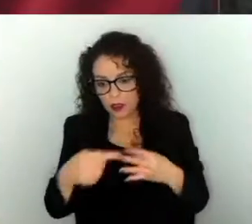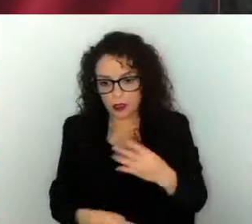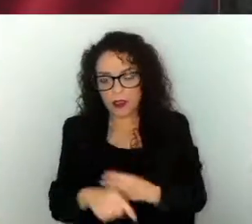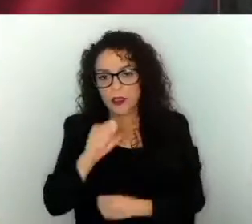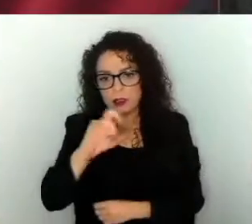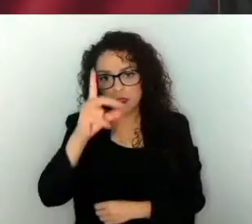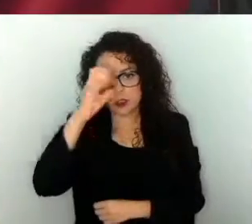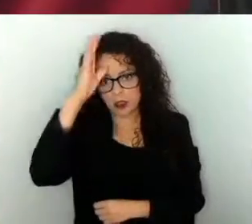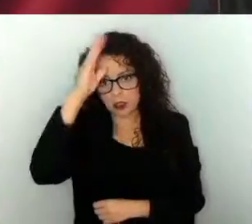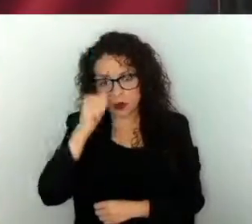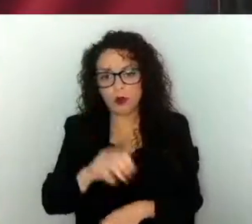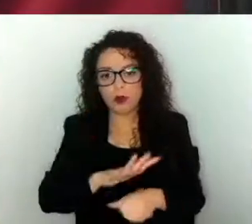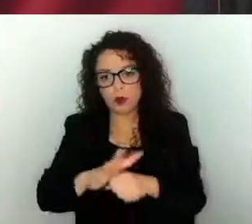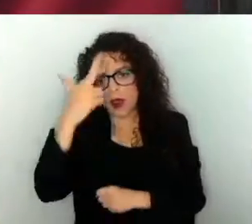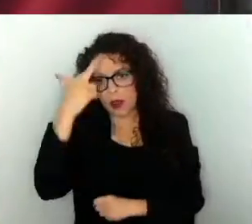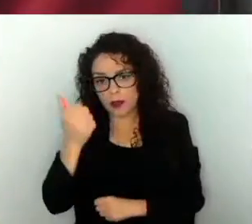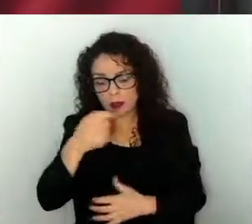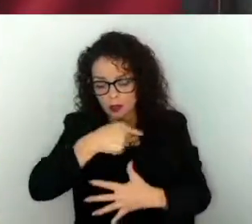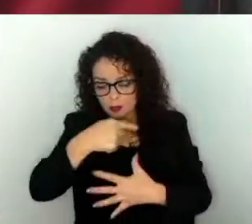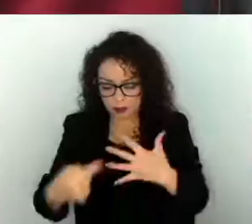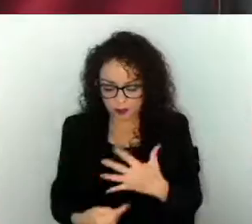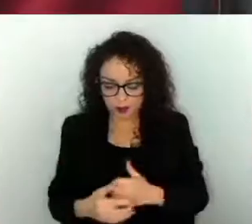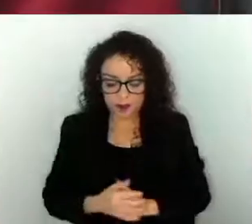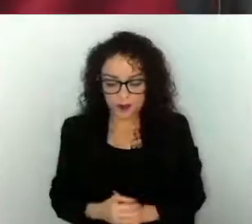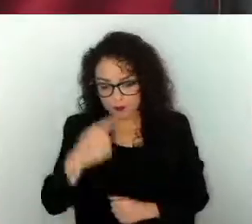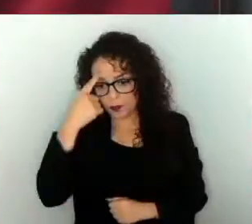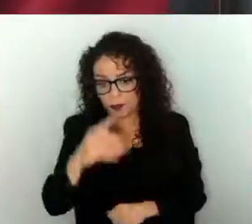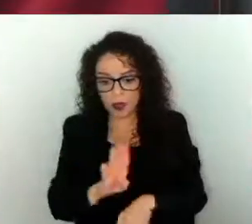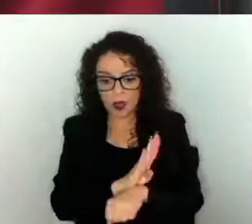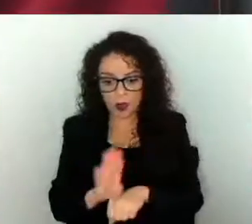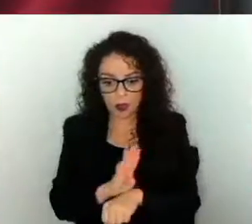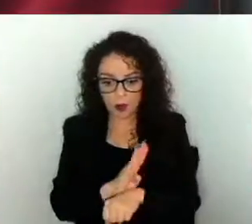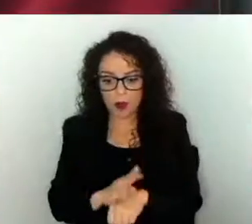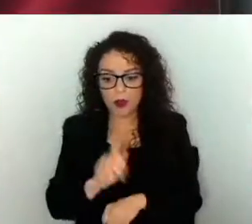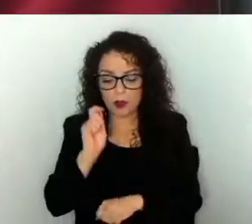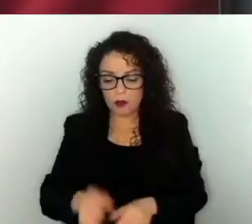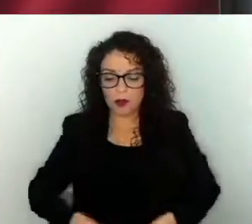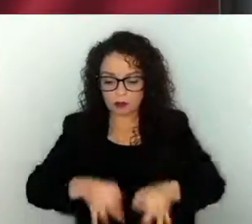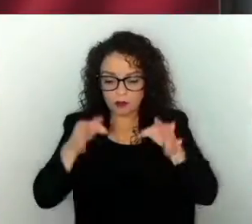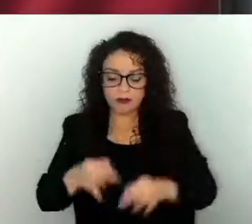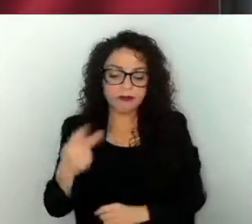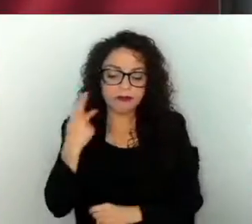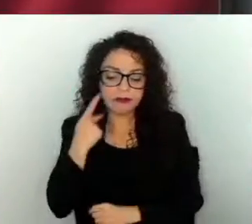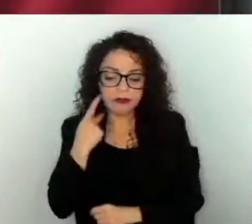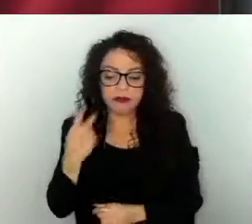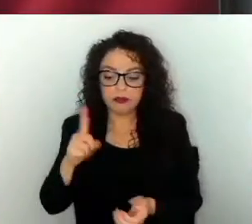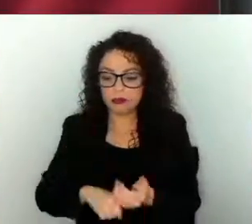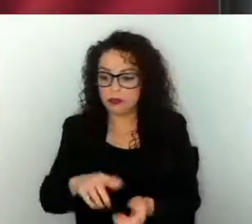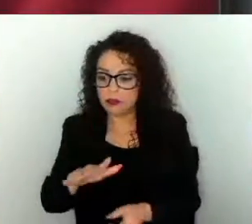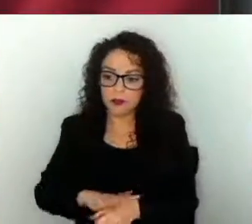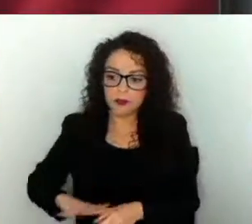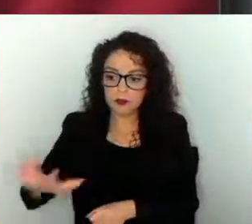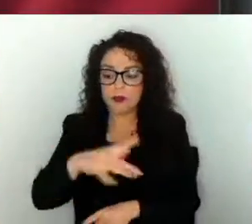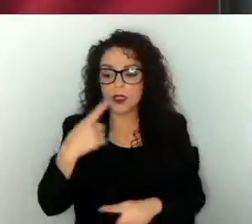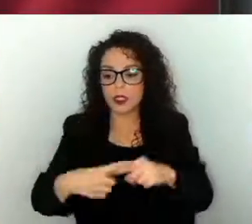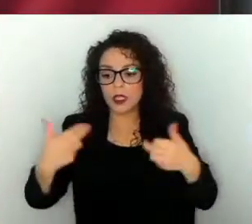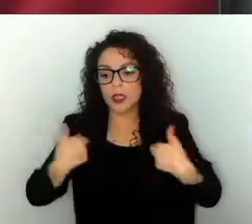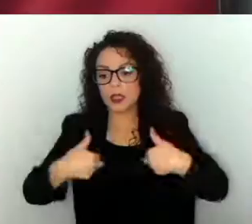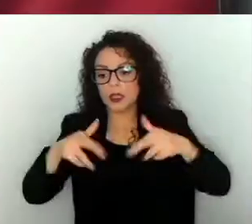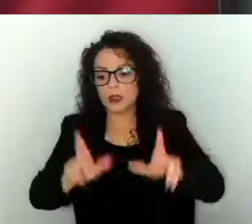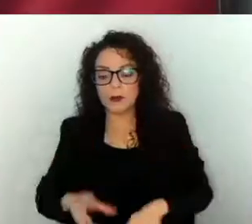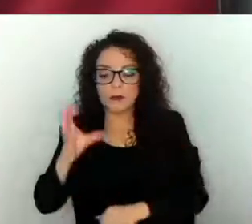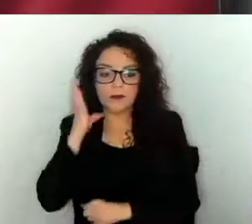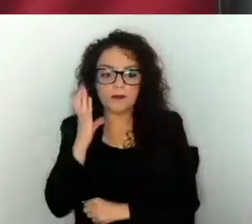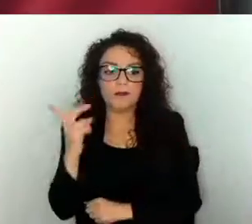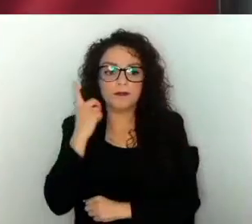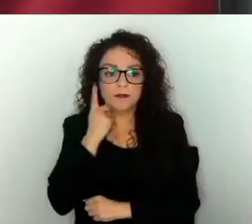de motivos. Con el propósito de favorecer la concertación política de las fuerzas representadas en el Poder Legislativo,